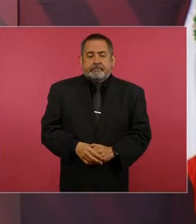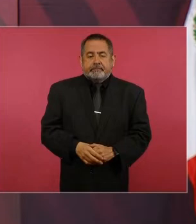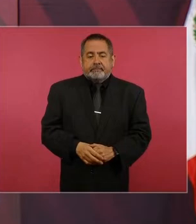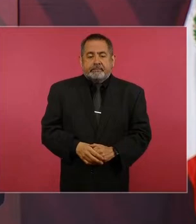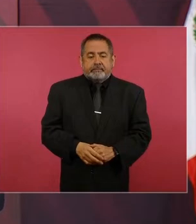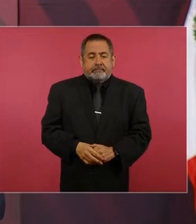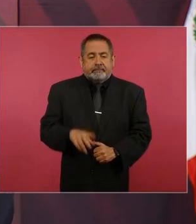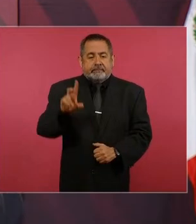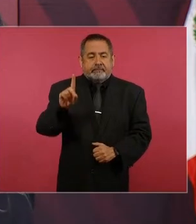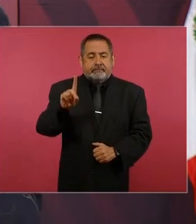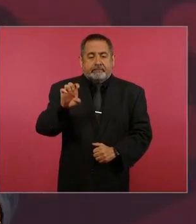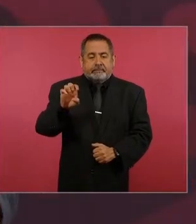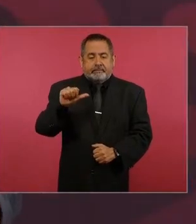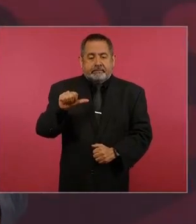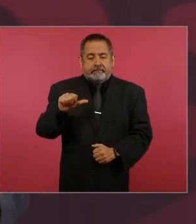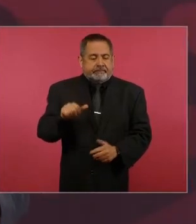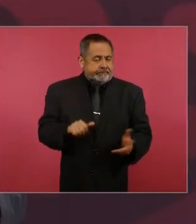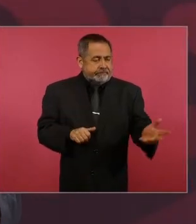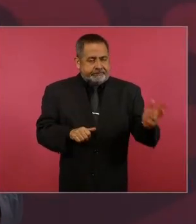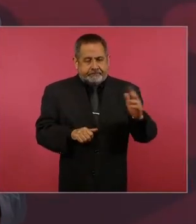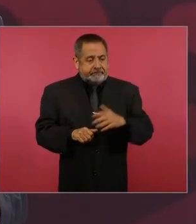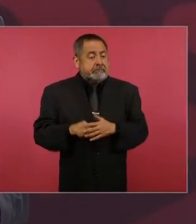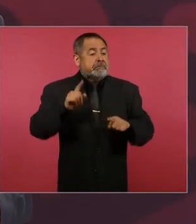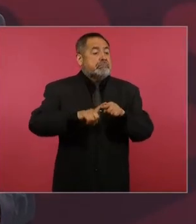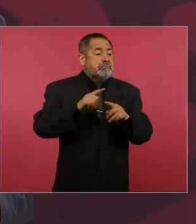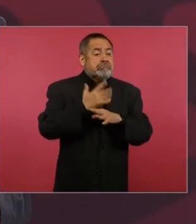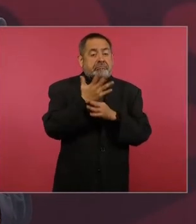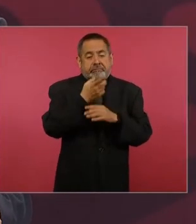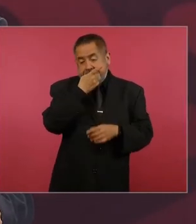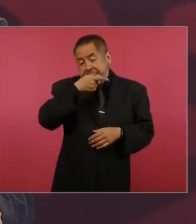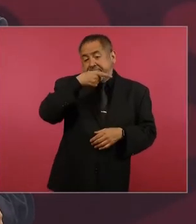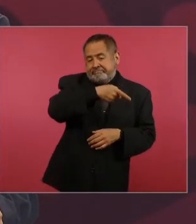La DEA, porque la fuente